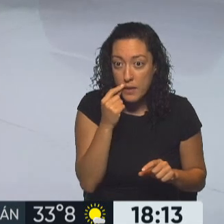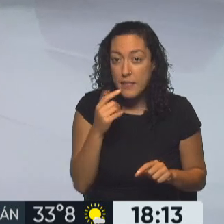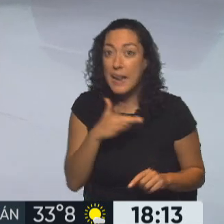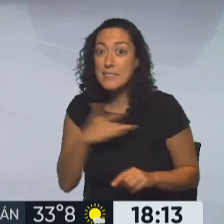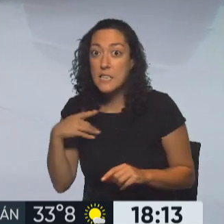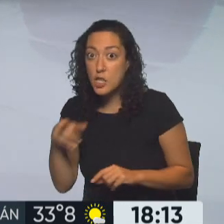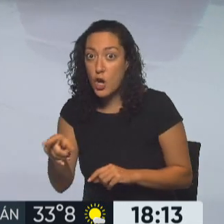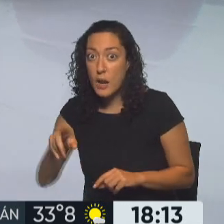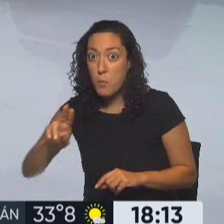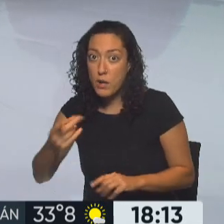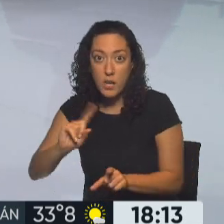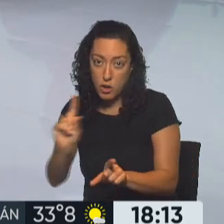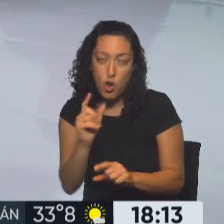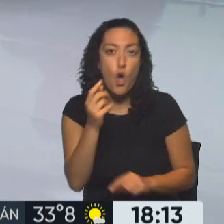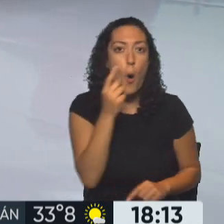hoy asesinada,